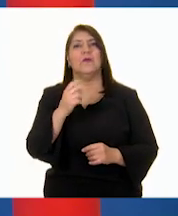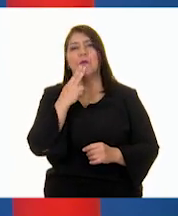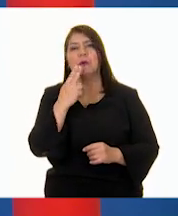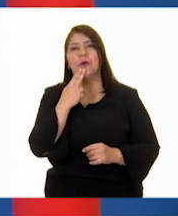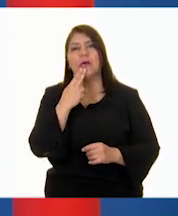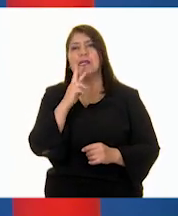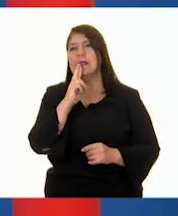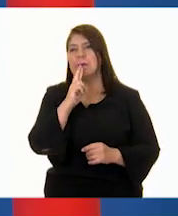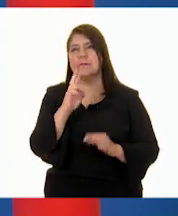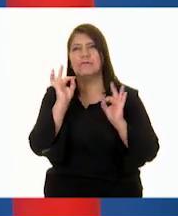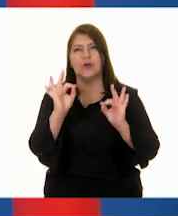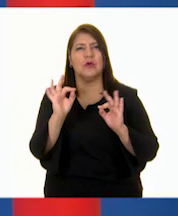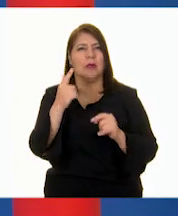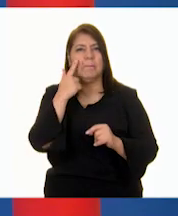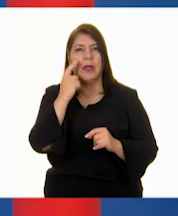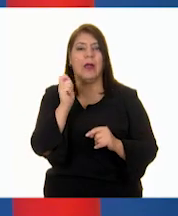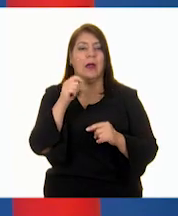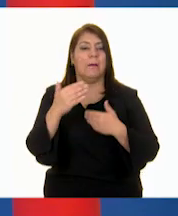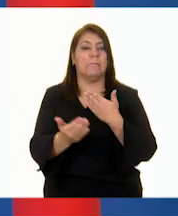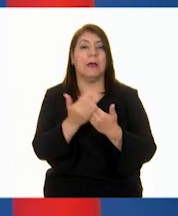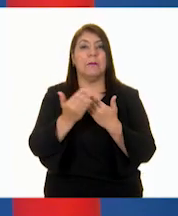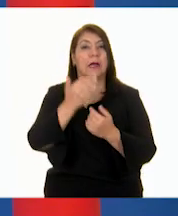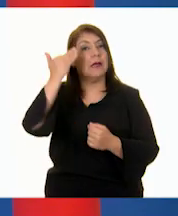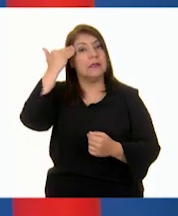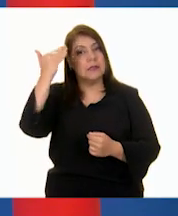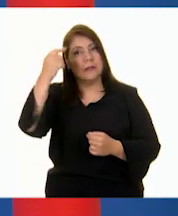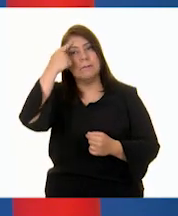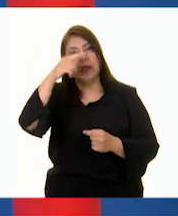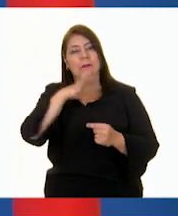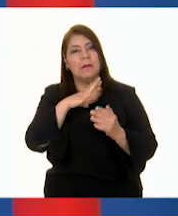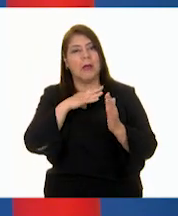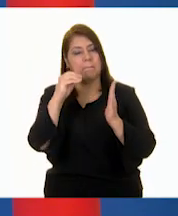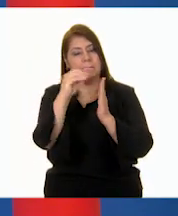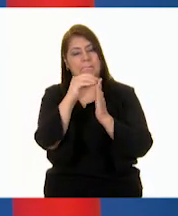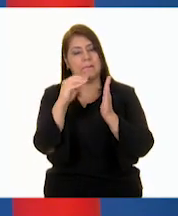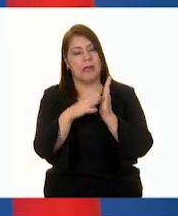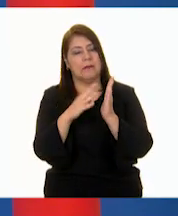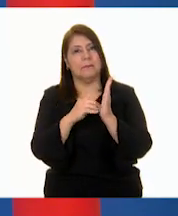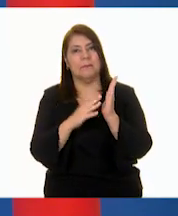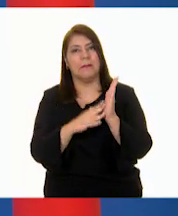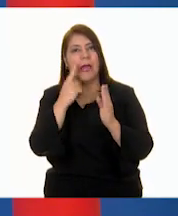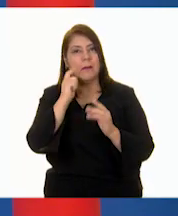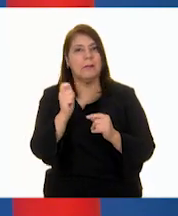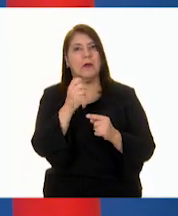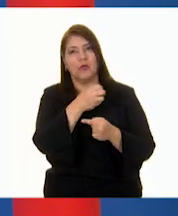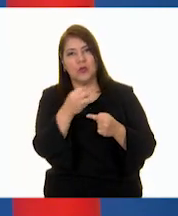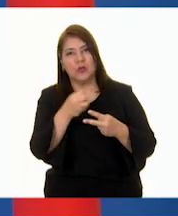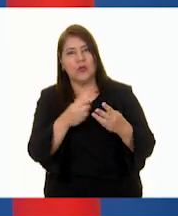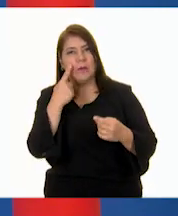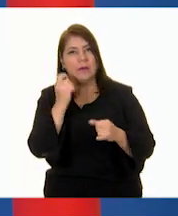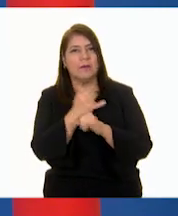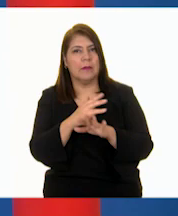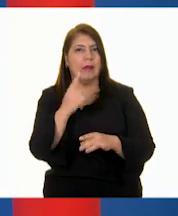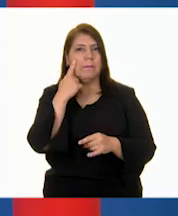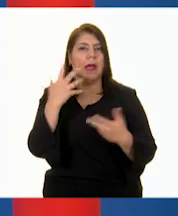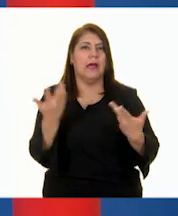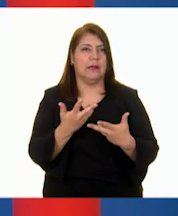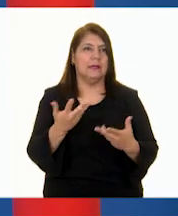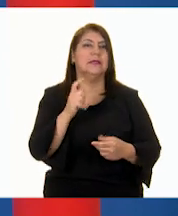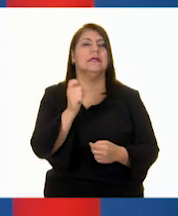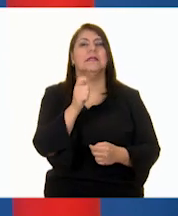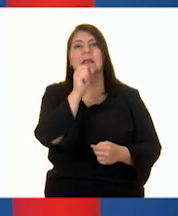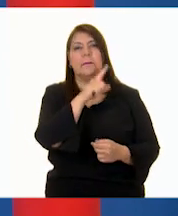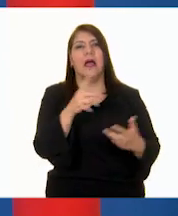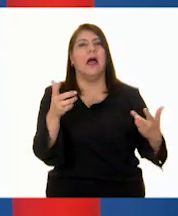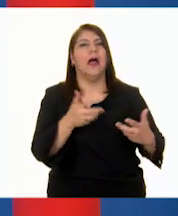principalmente considerando que tenemos poco tiempo para sistematizar la información, y hacer el reporte. Y pensamos hacer una